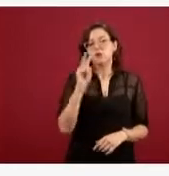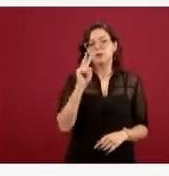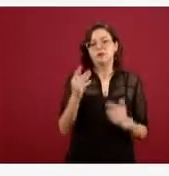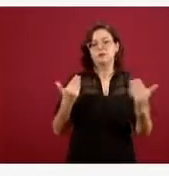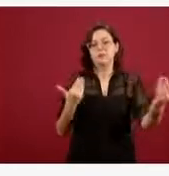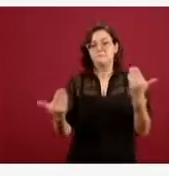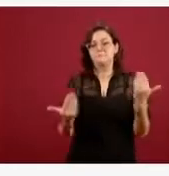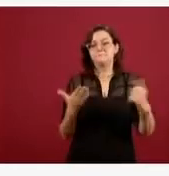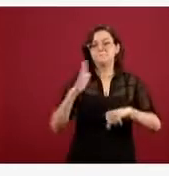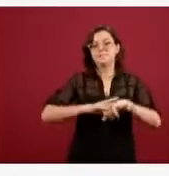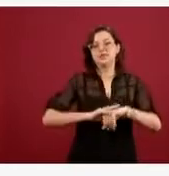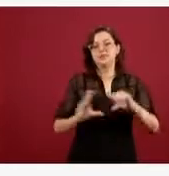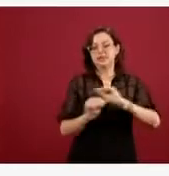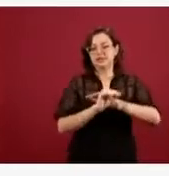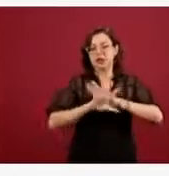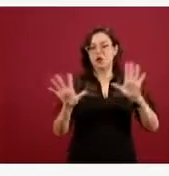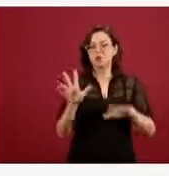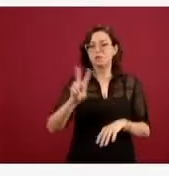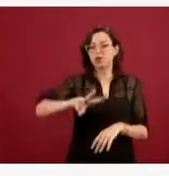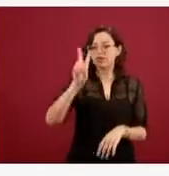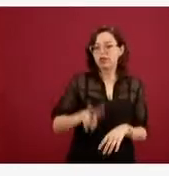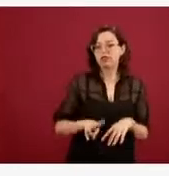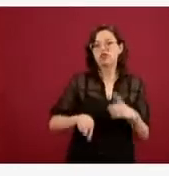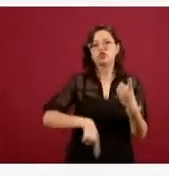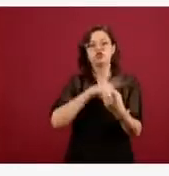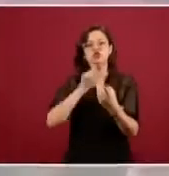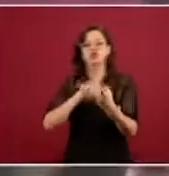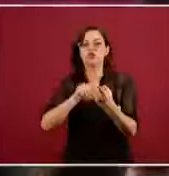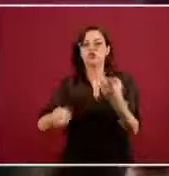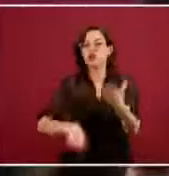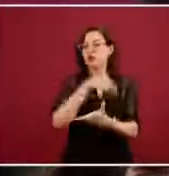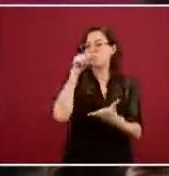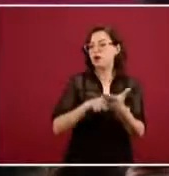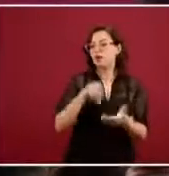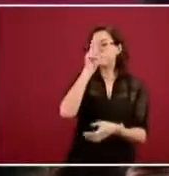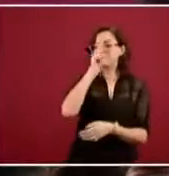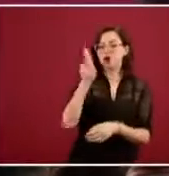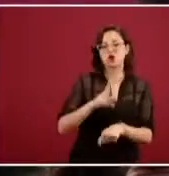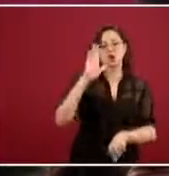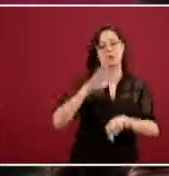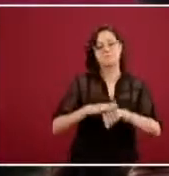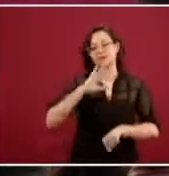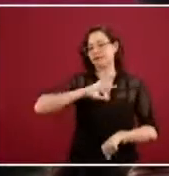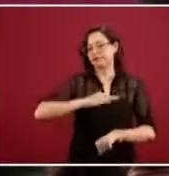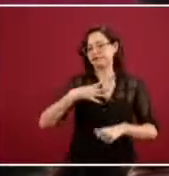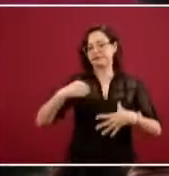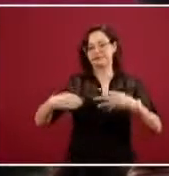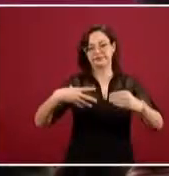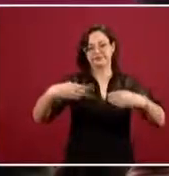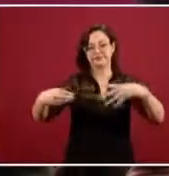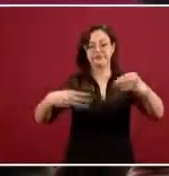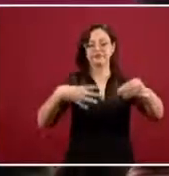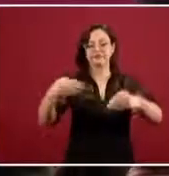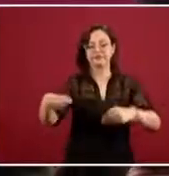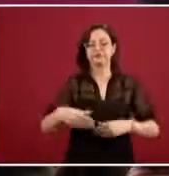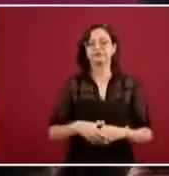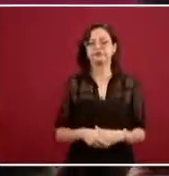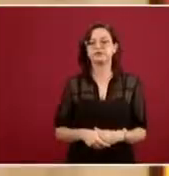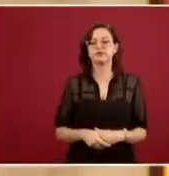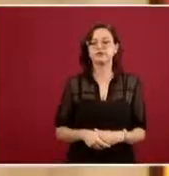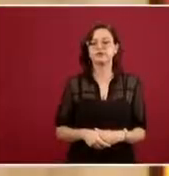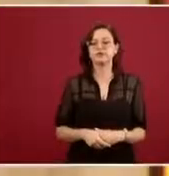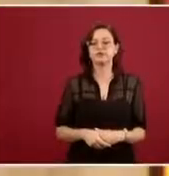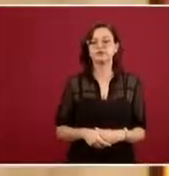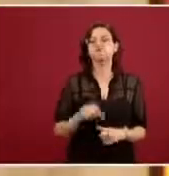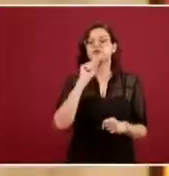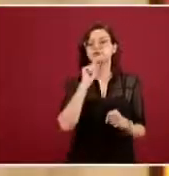manera de realmente comparar cuál está siendo esta afectación en cada una de las entidades federativas